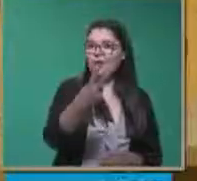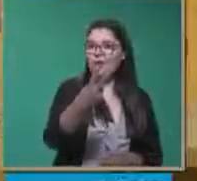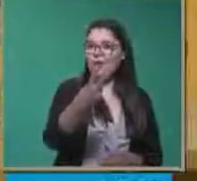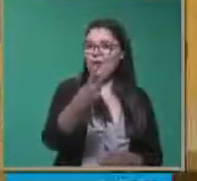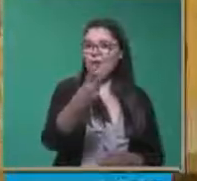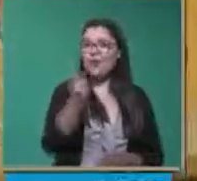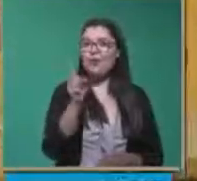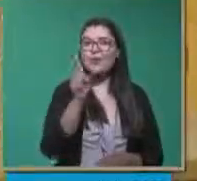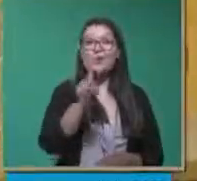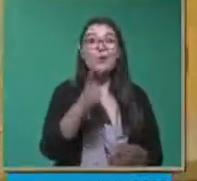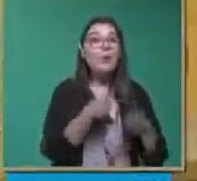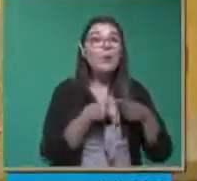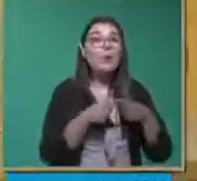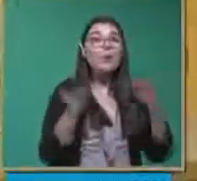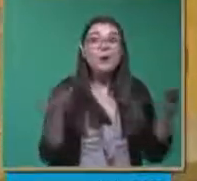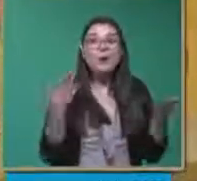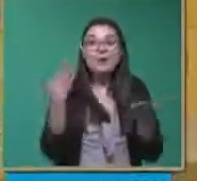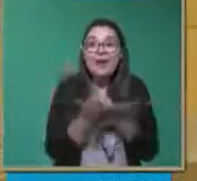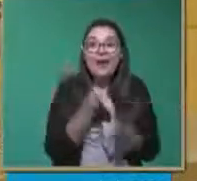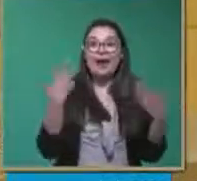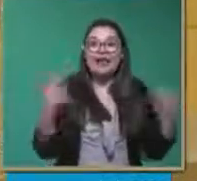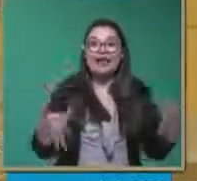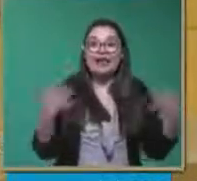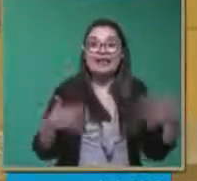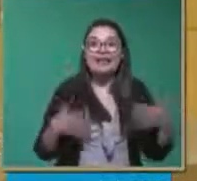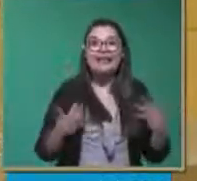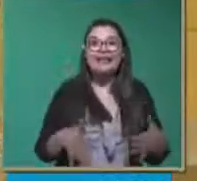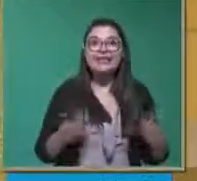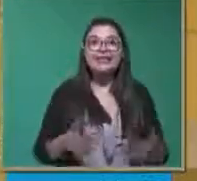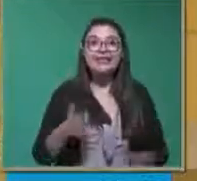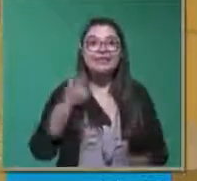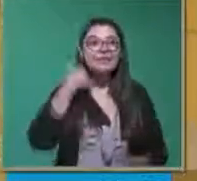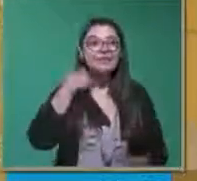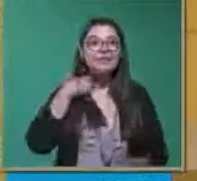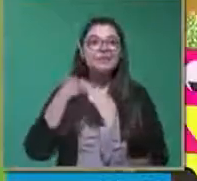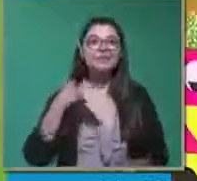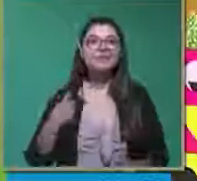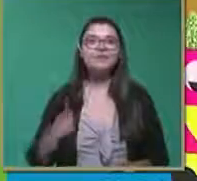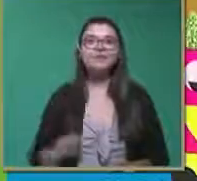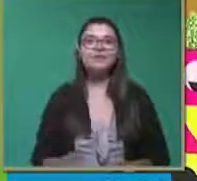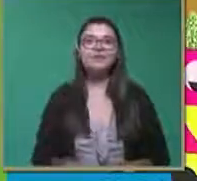3, 2, 1, ¡tiempo!